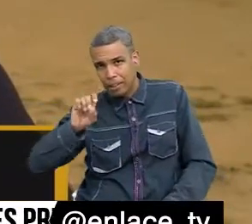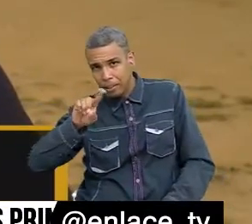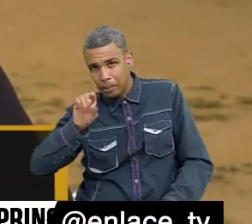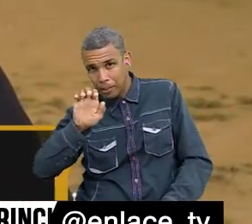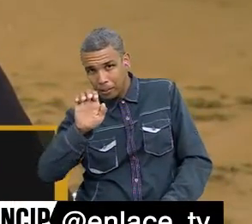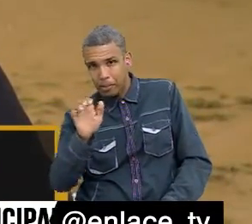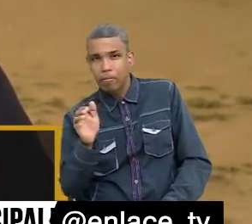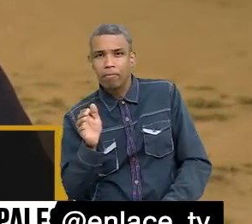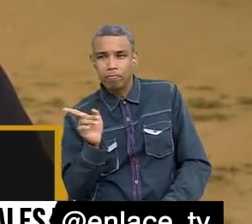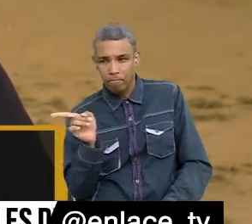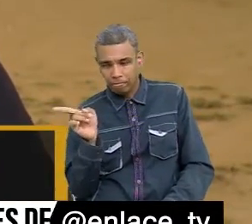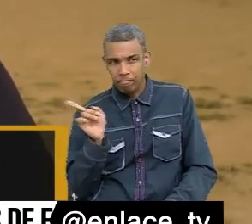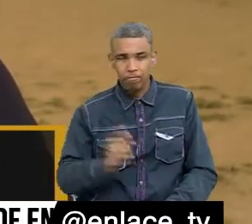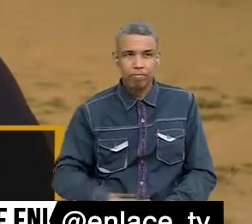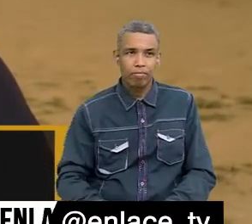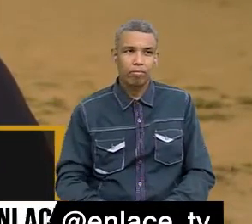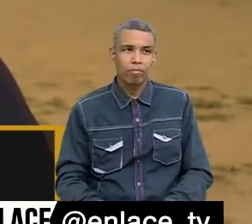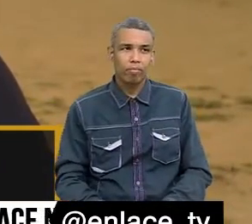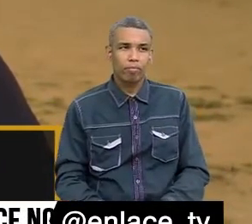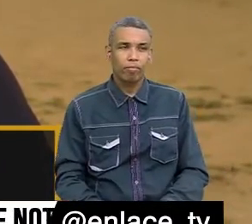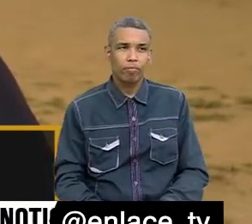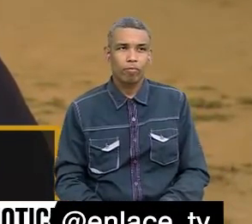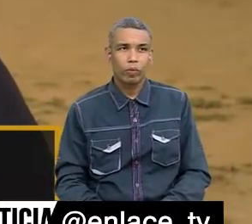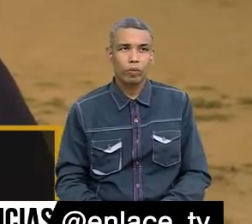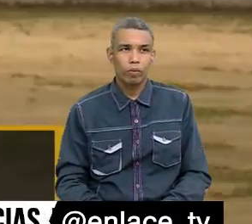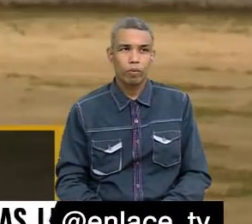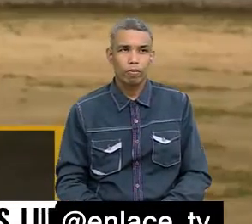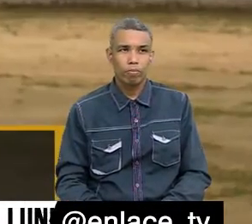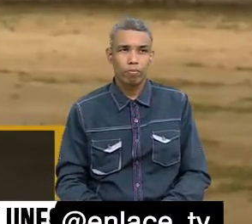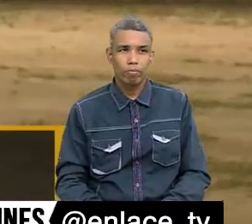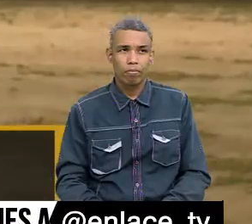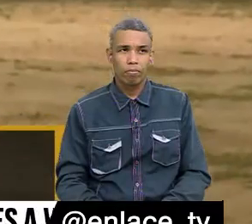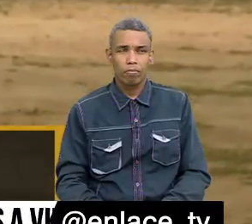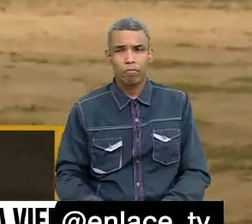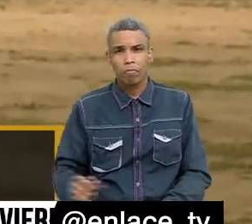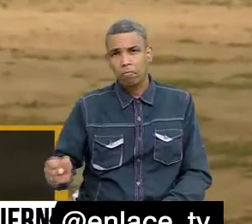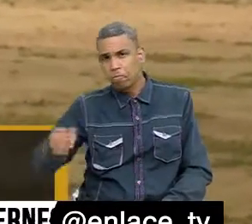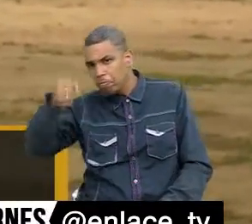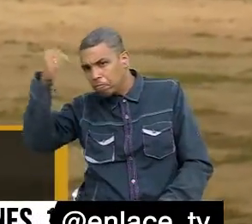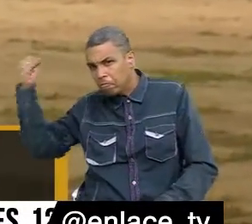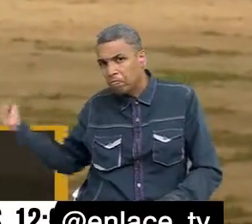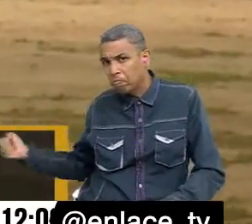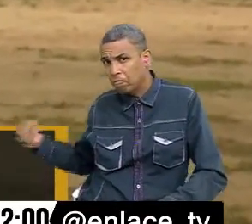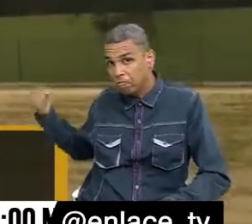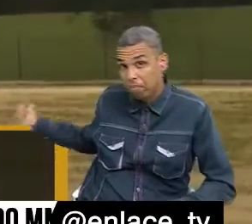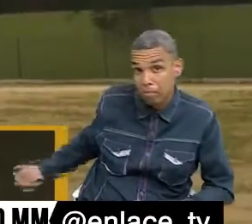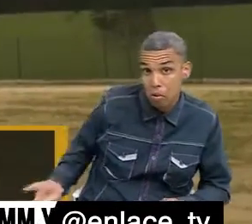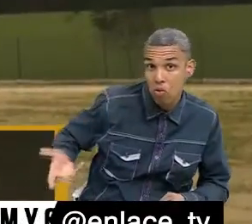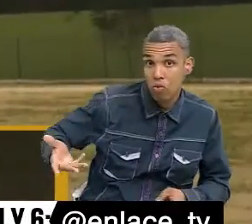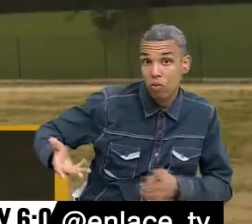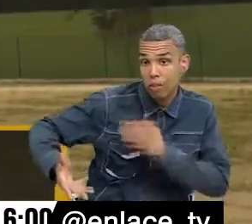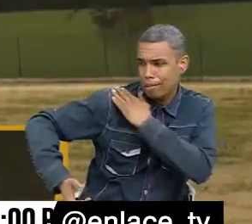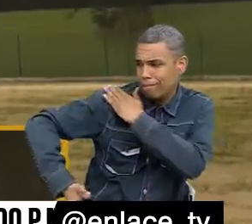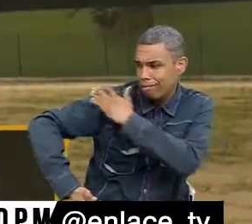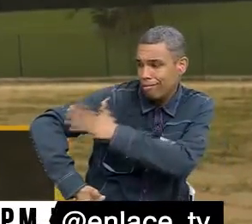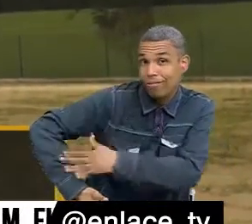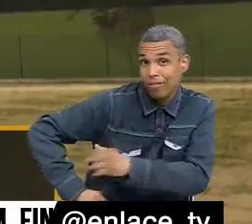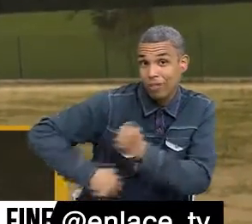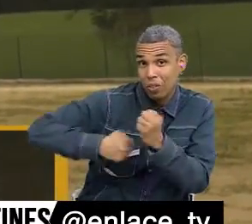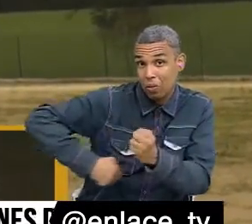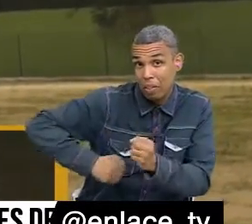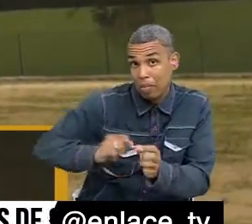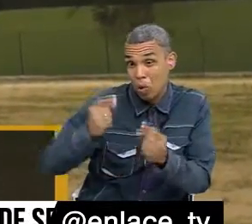pues el pitcher salta y le da completo el molinete al brazo. En bola